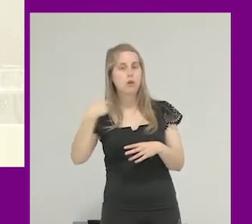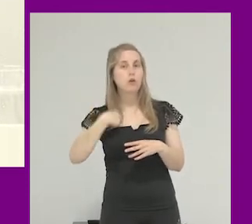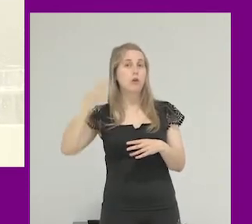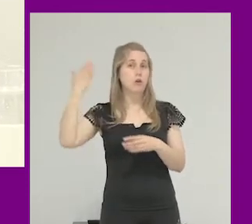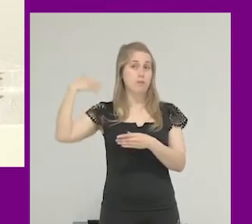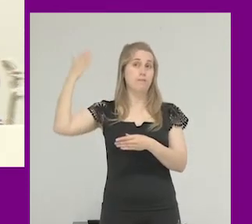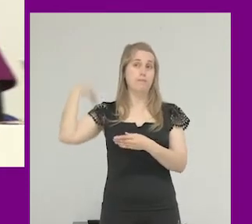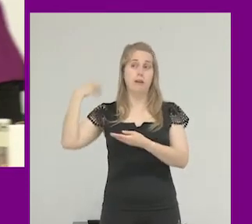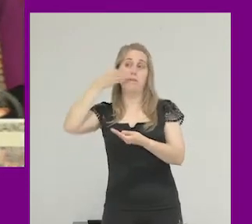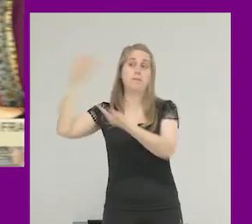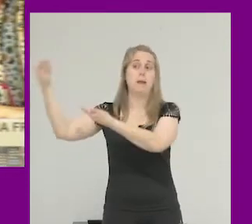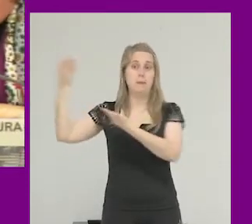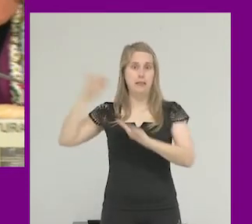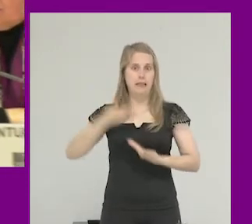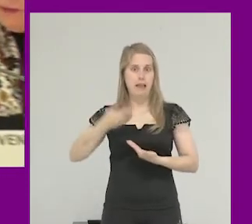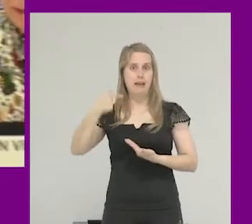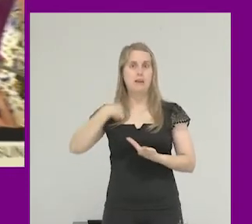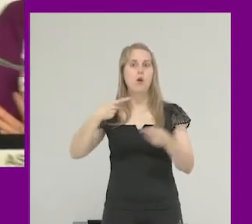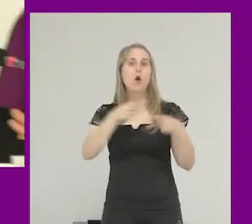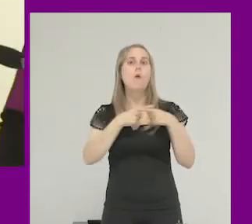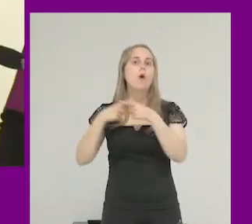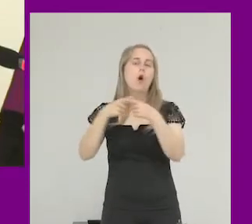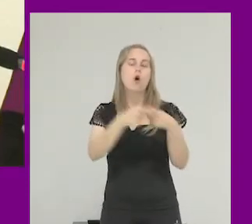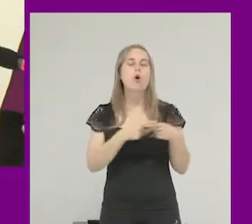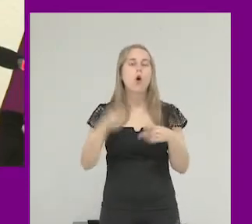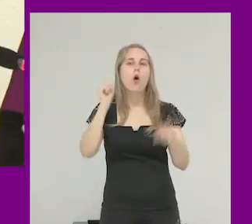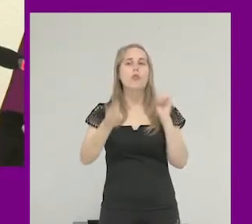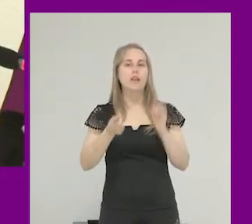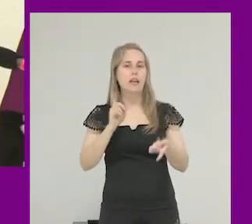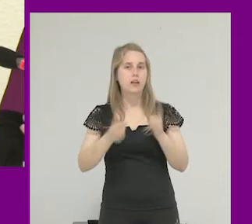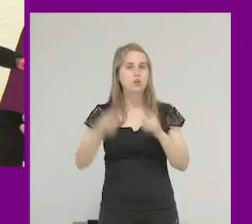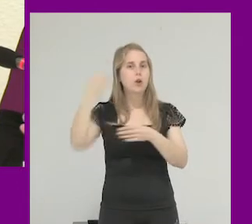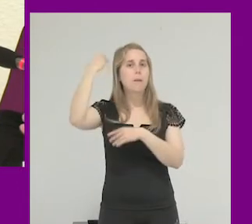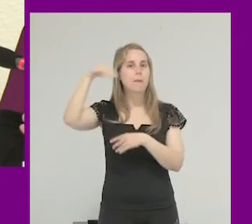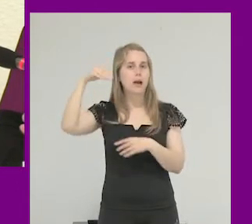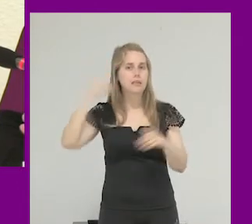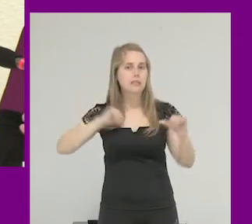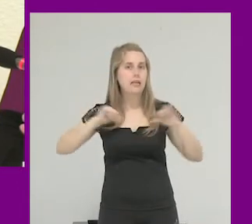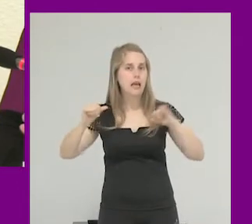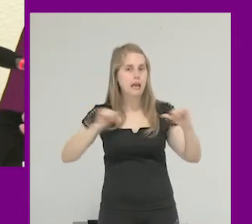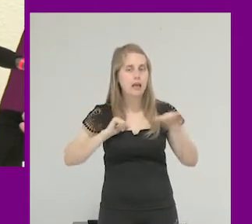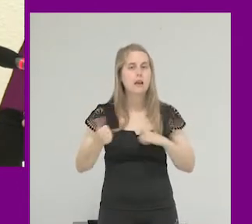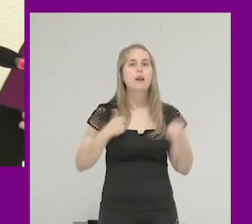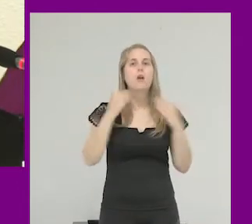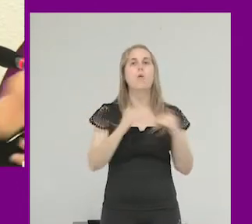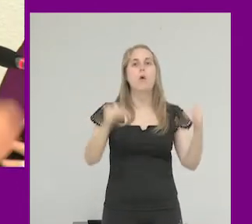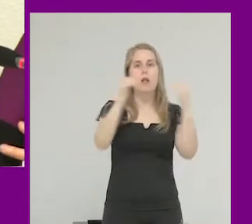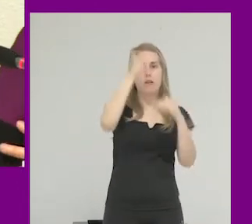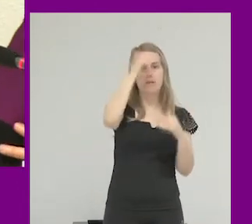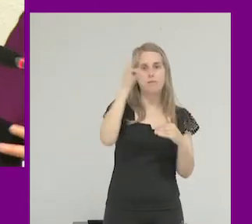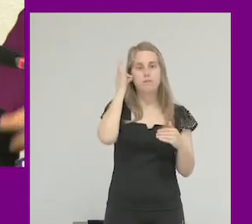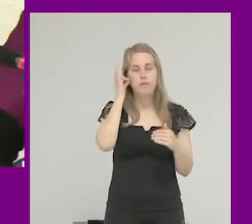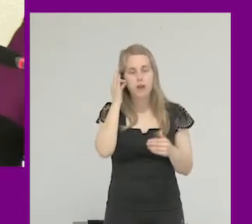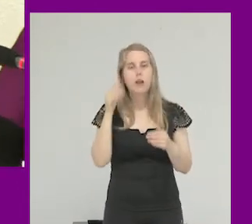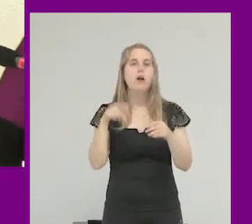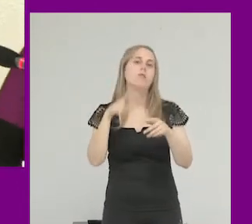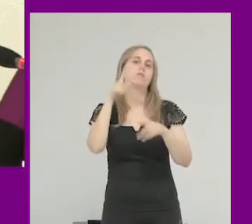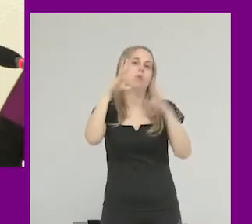sido invitada como codirectora del máster en Igualdad de Mujeres y Hombres de la Universidad del País